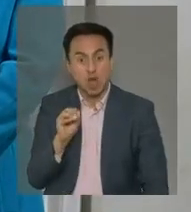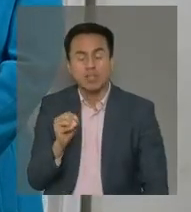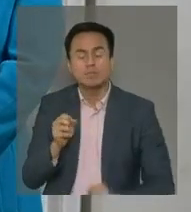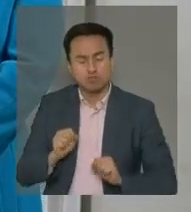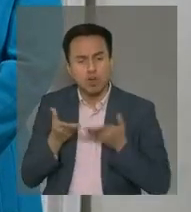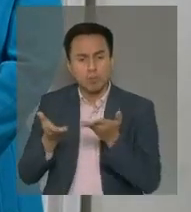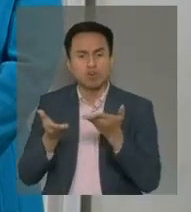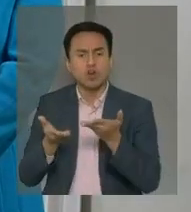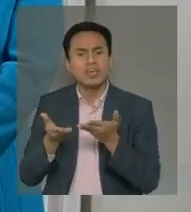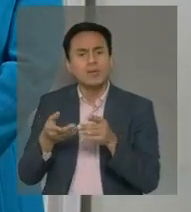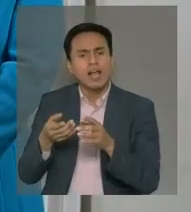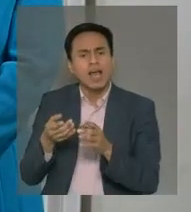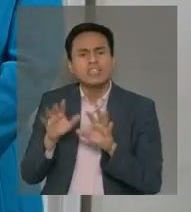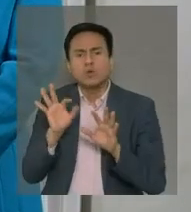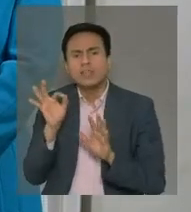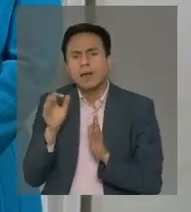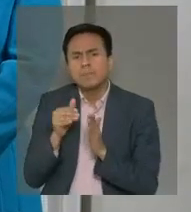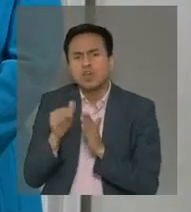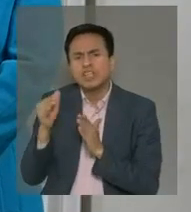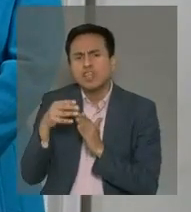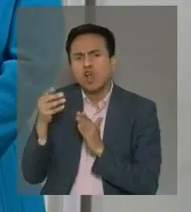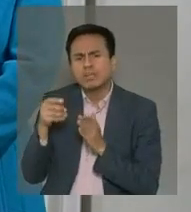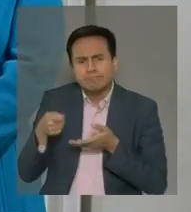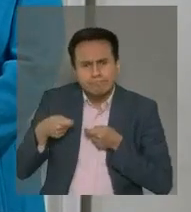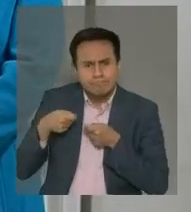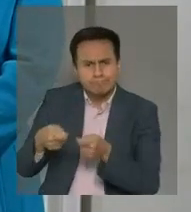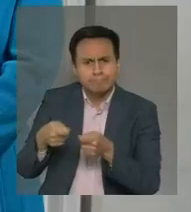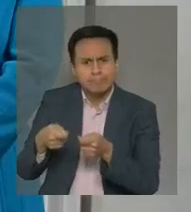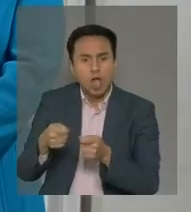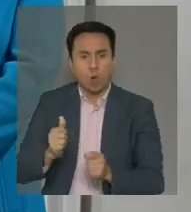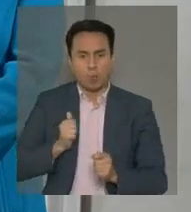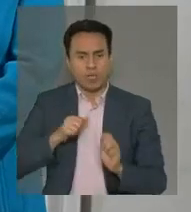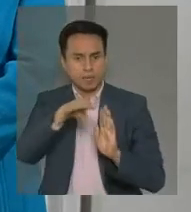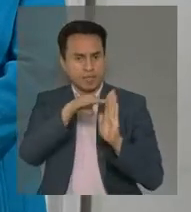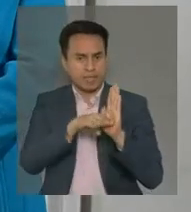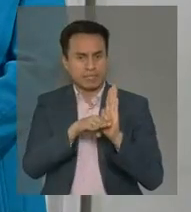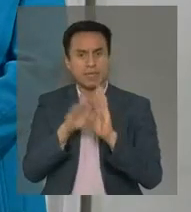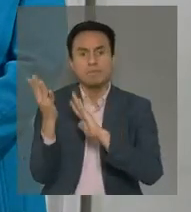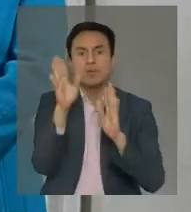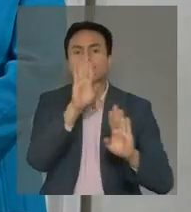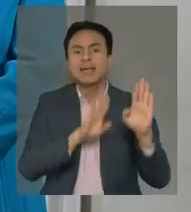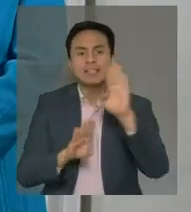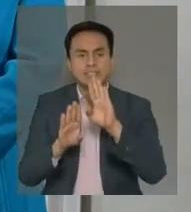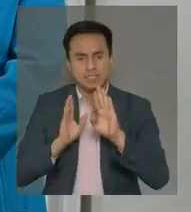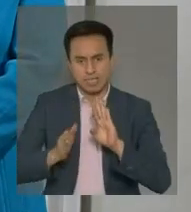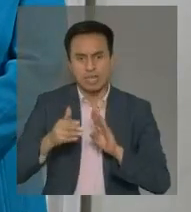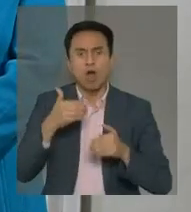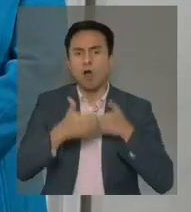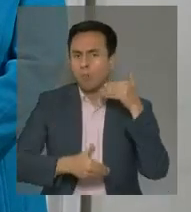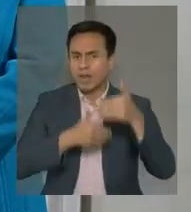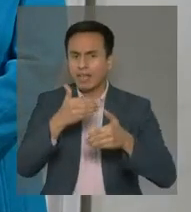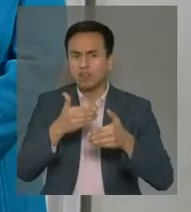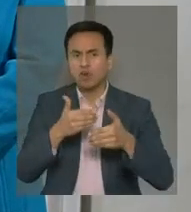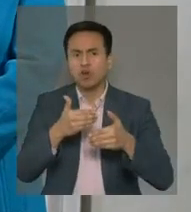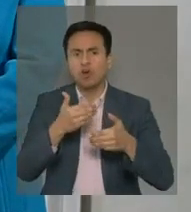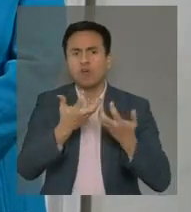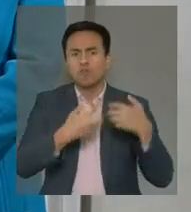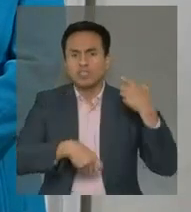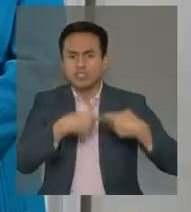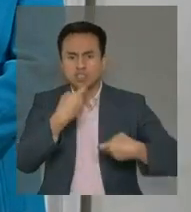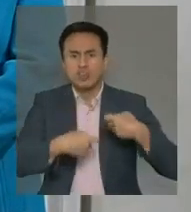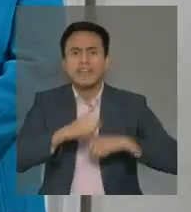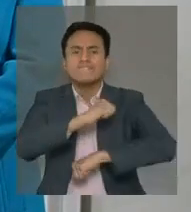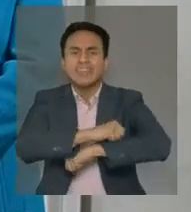apoyo a la inyección de alrededor de 50 millones de dólares justamente para cumplir con las medidas medioambientales y seguir operando la fundación de fundición